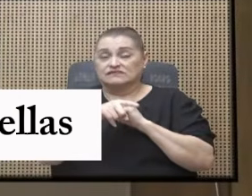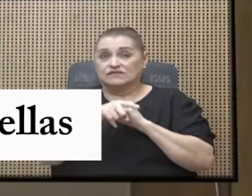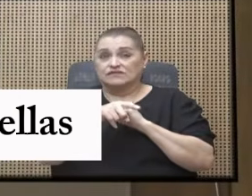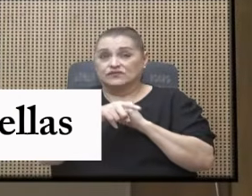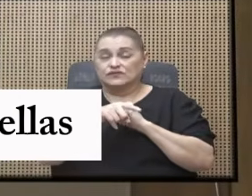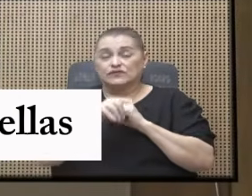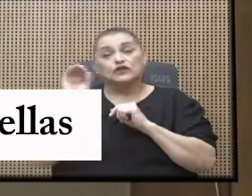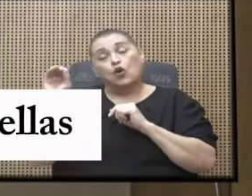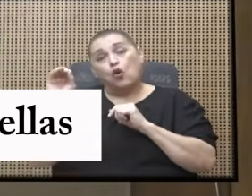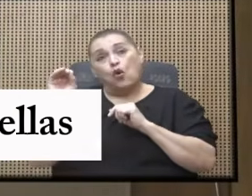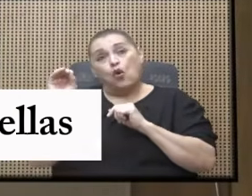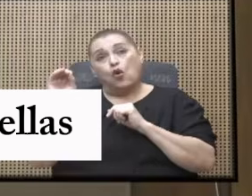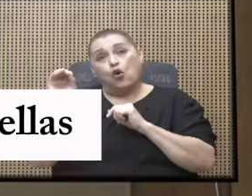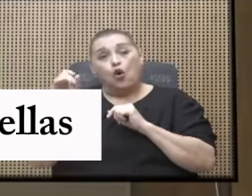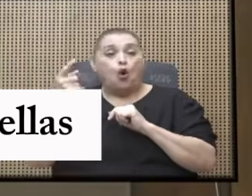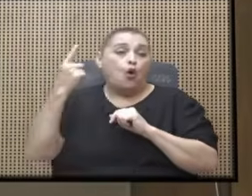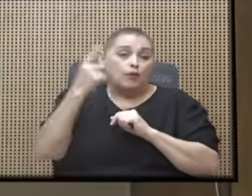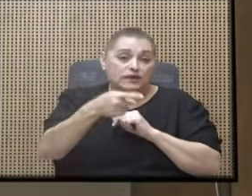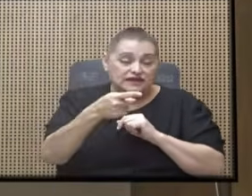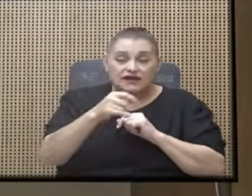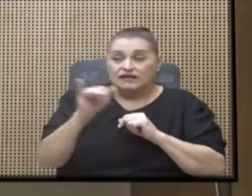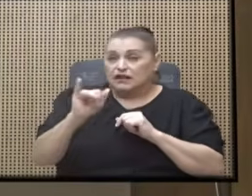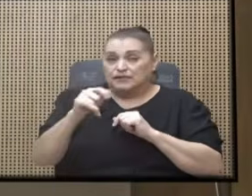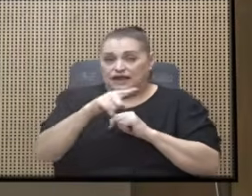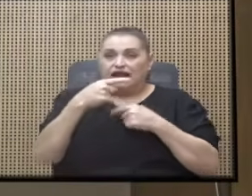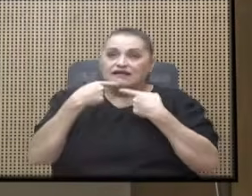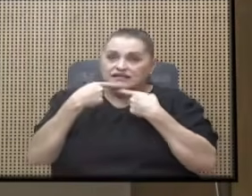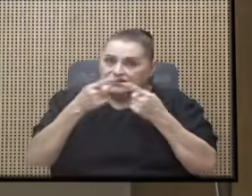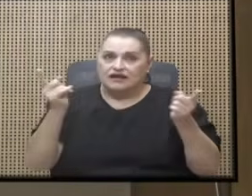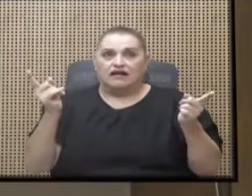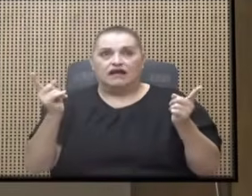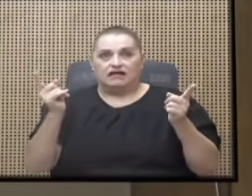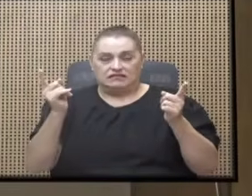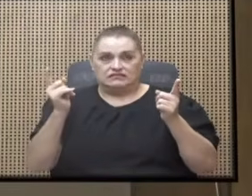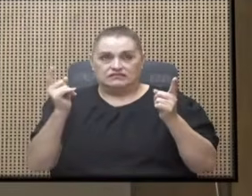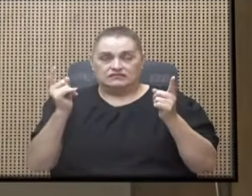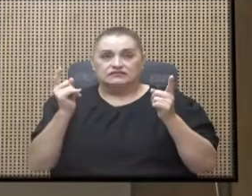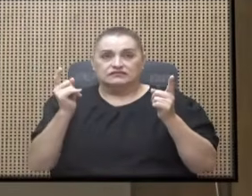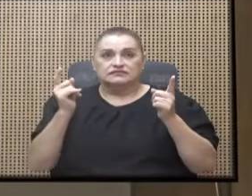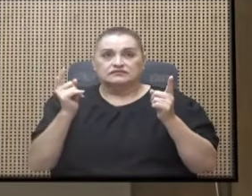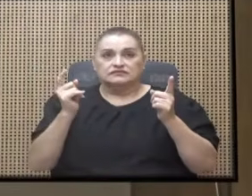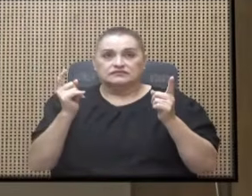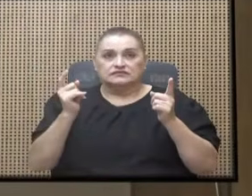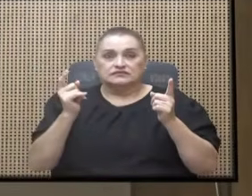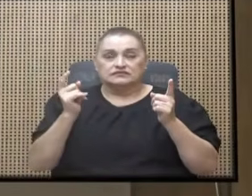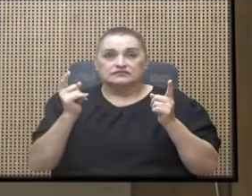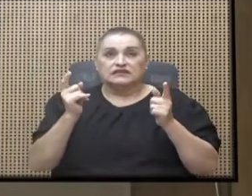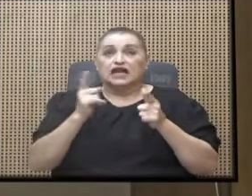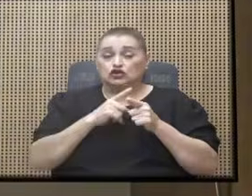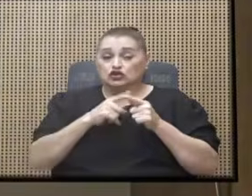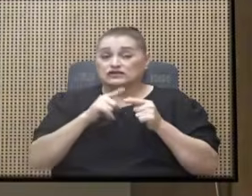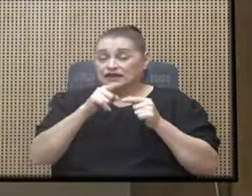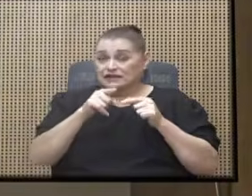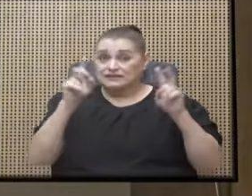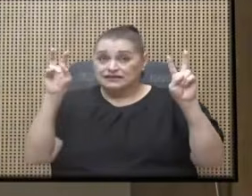o la pretensión de obligarlas también a ellas a declarar, ¿verdad? De hecho, es un tema